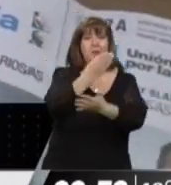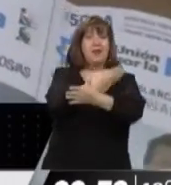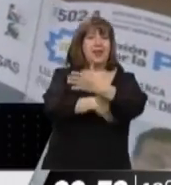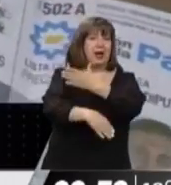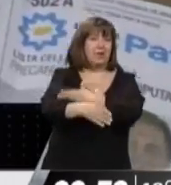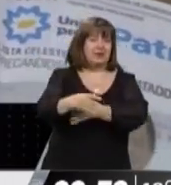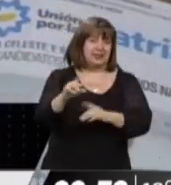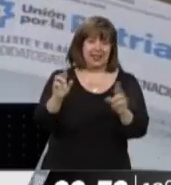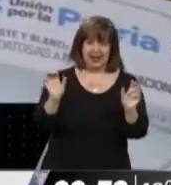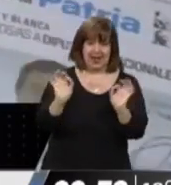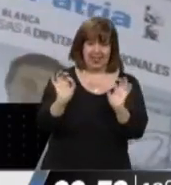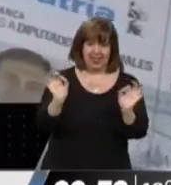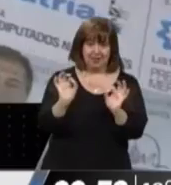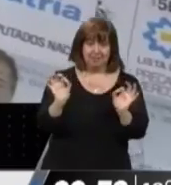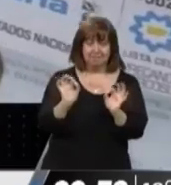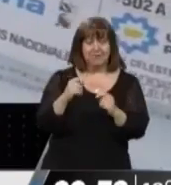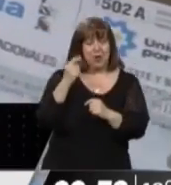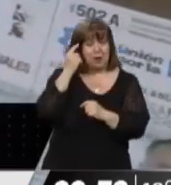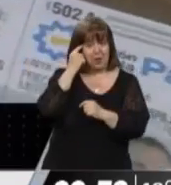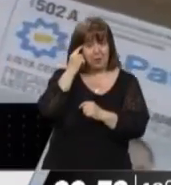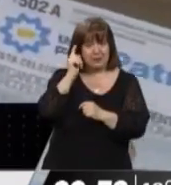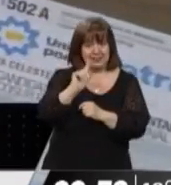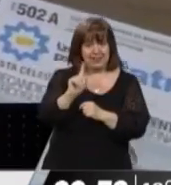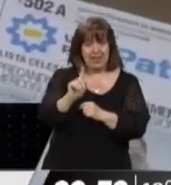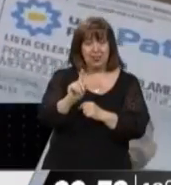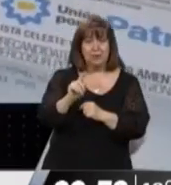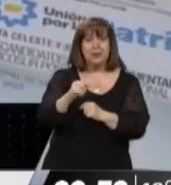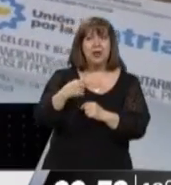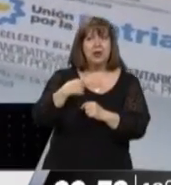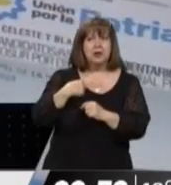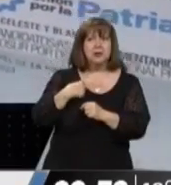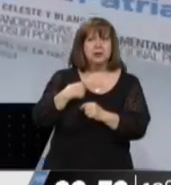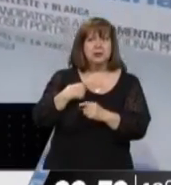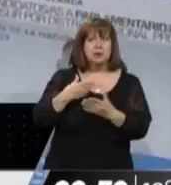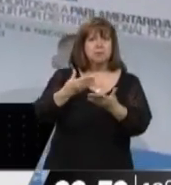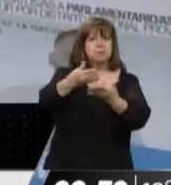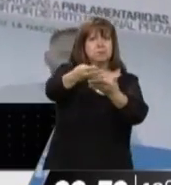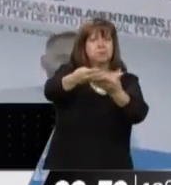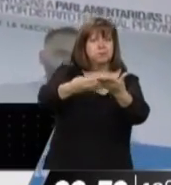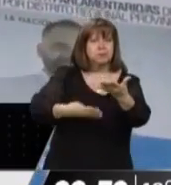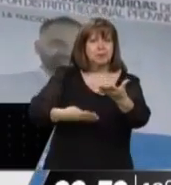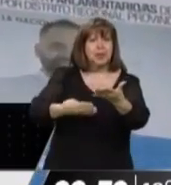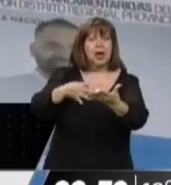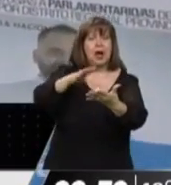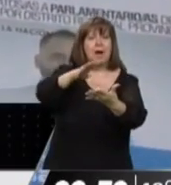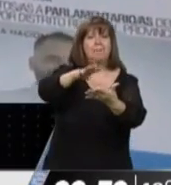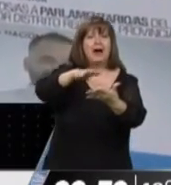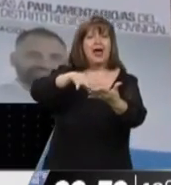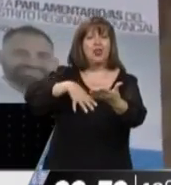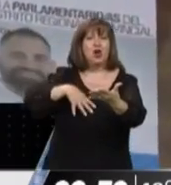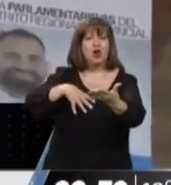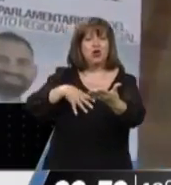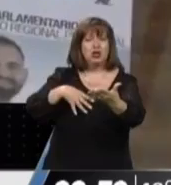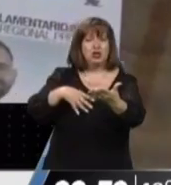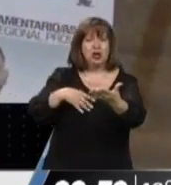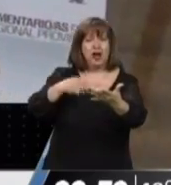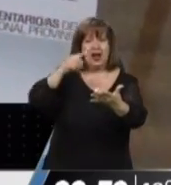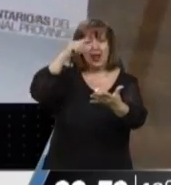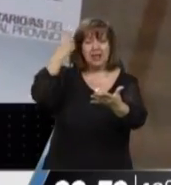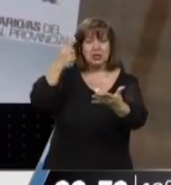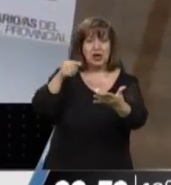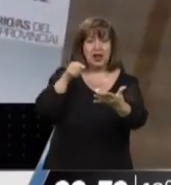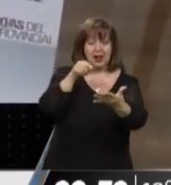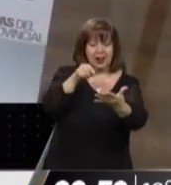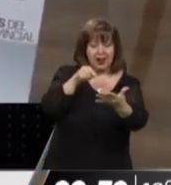de personas con discapacidad no porque Recuerden que nosotros nos manejamos con el con el padrón este nacional y